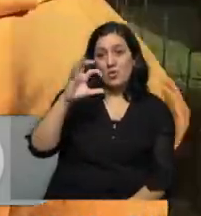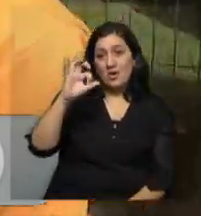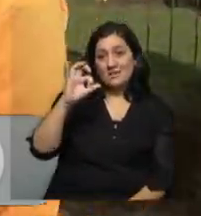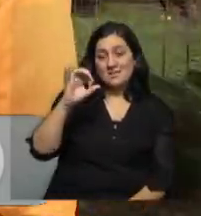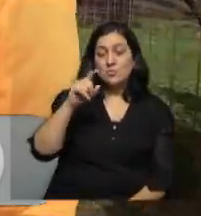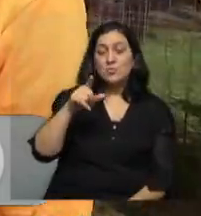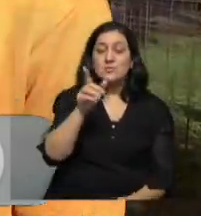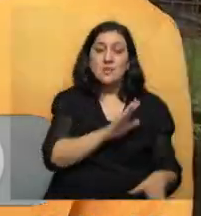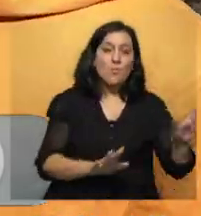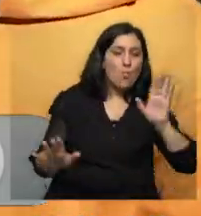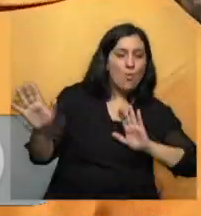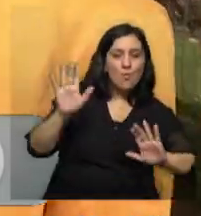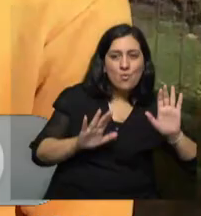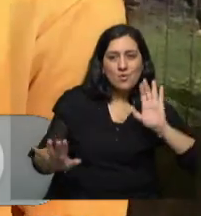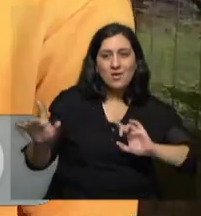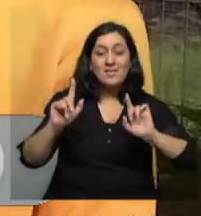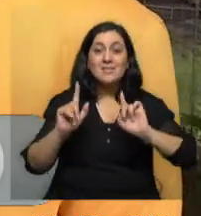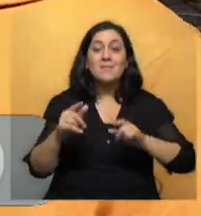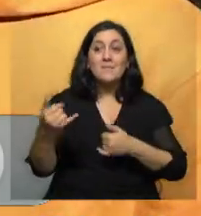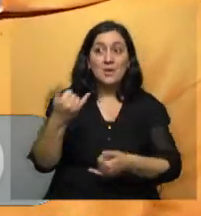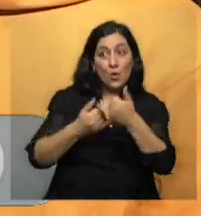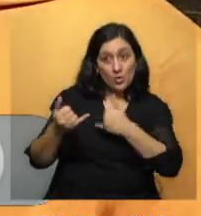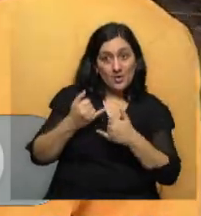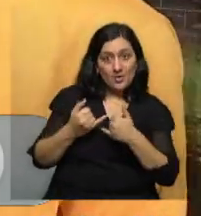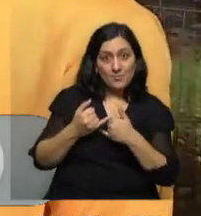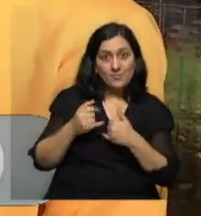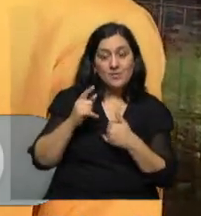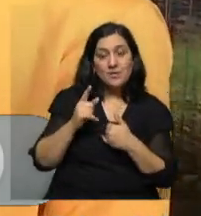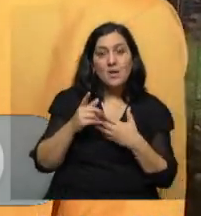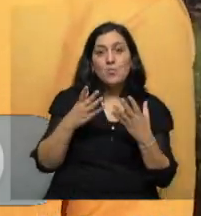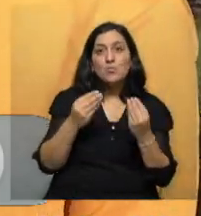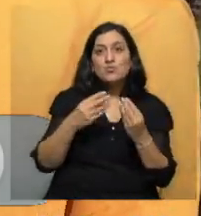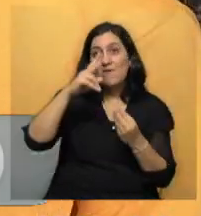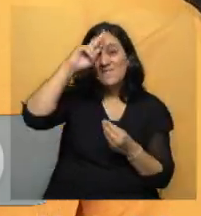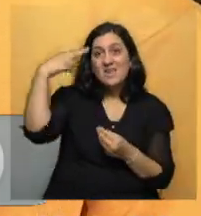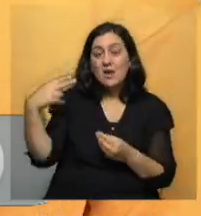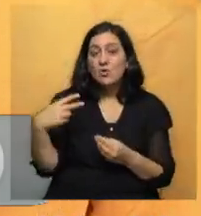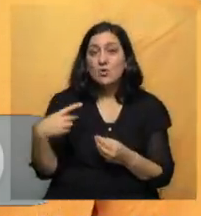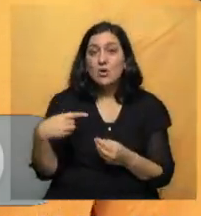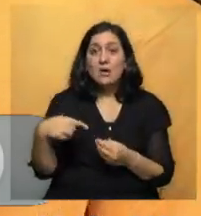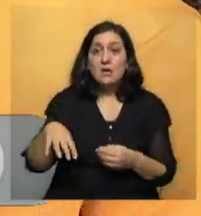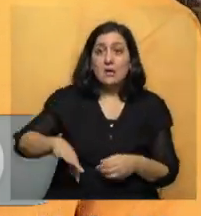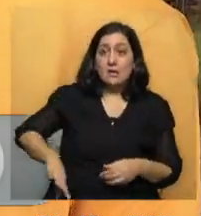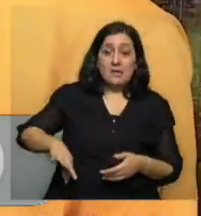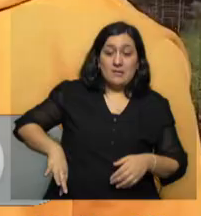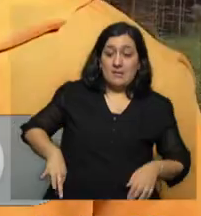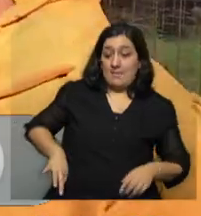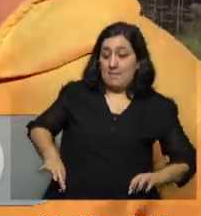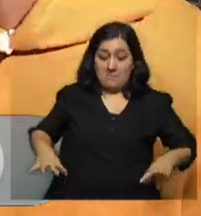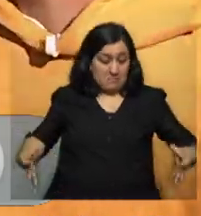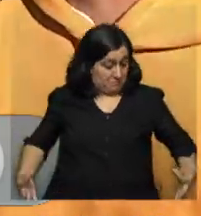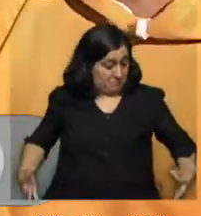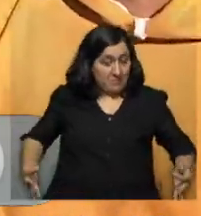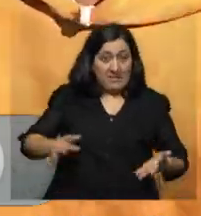murga, me pasaron por cucaracha hace un rato de que muchos veranos de repente no te daba el mango para ir a Rocha y metías bondi